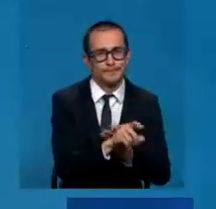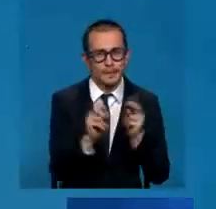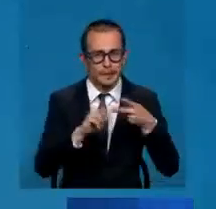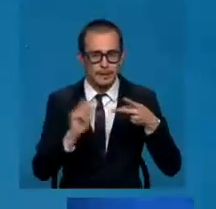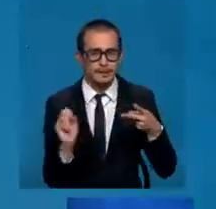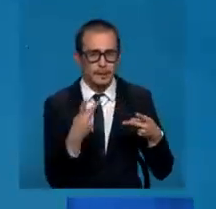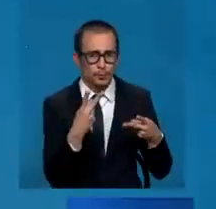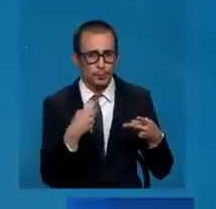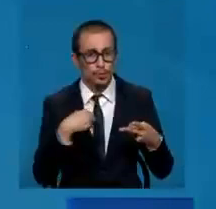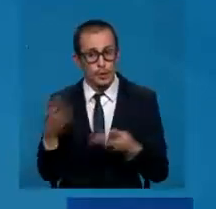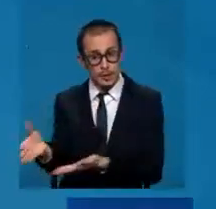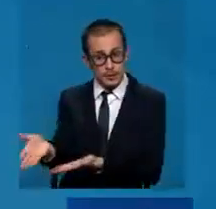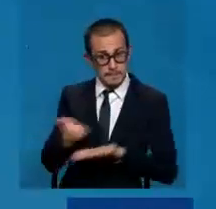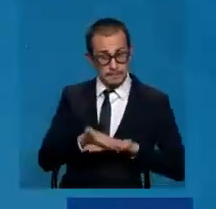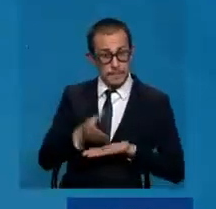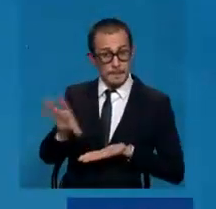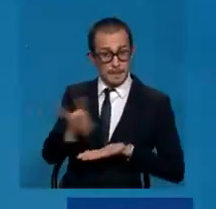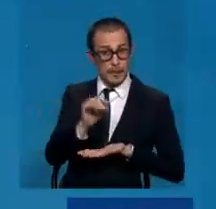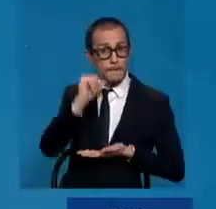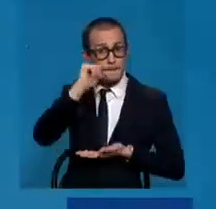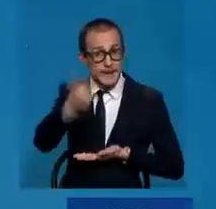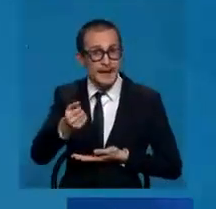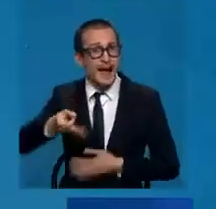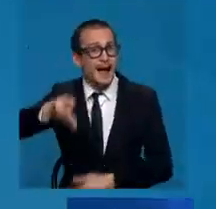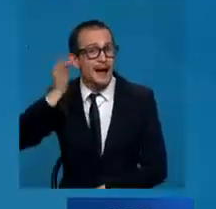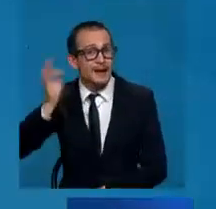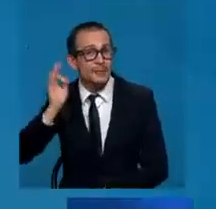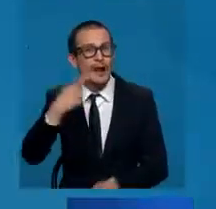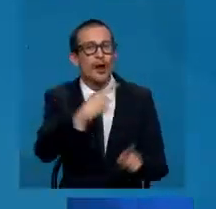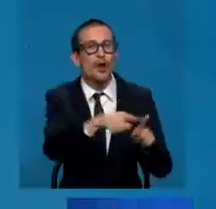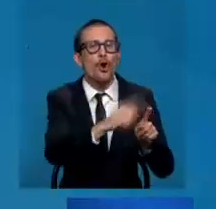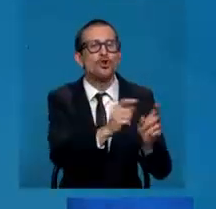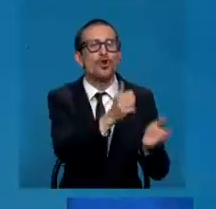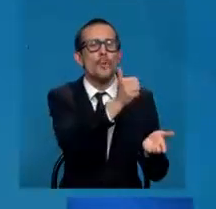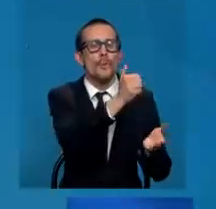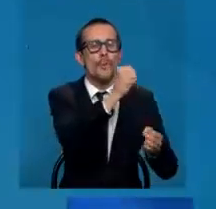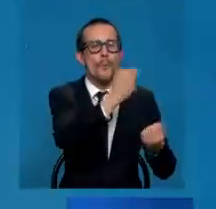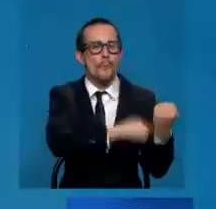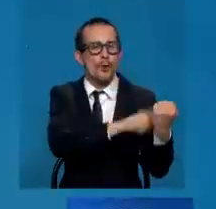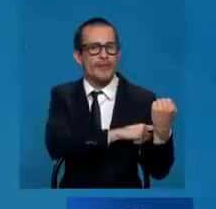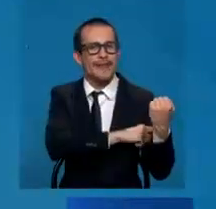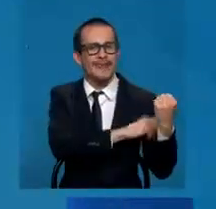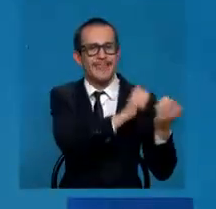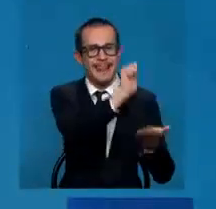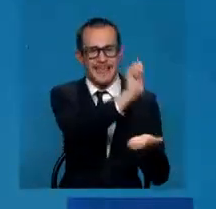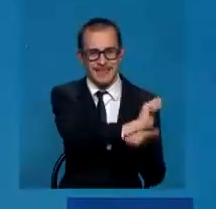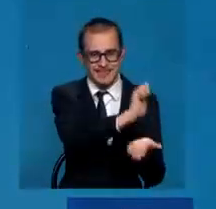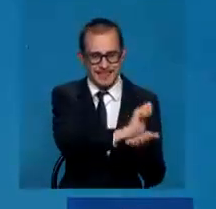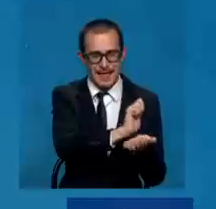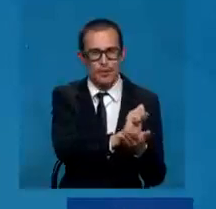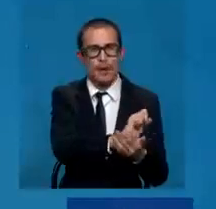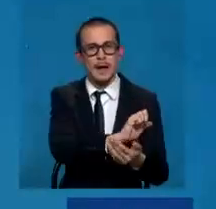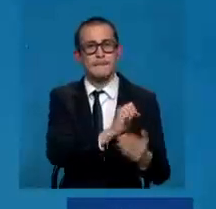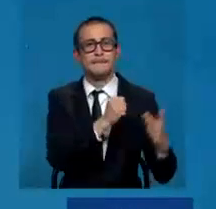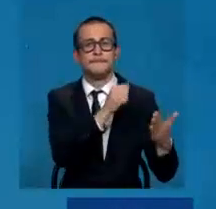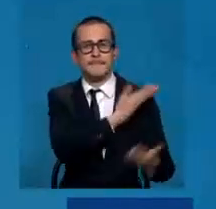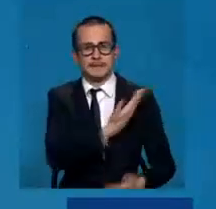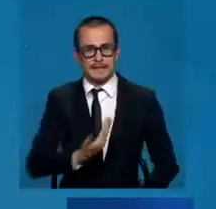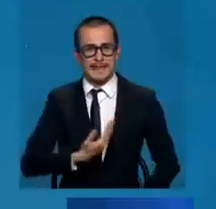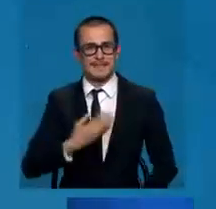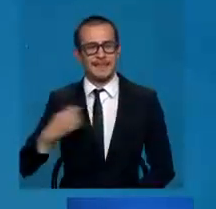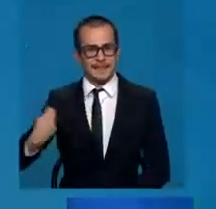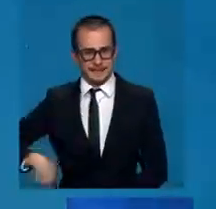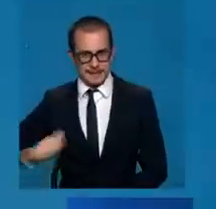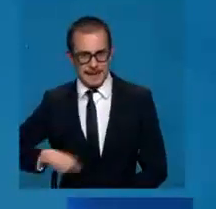Segundo, he invitado para mañana a una reunión a los otros poderes del Estado, al presidente del Senado, al presidente